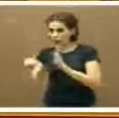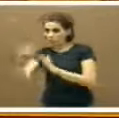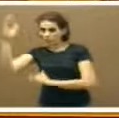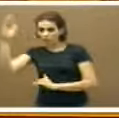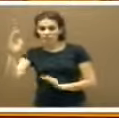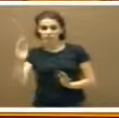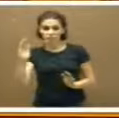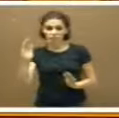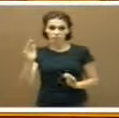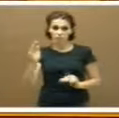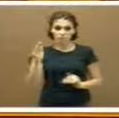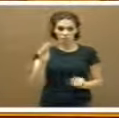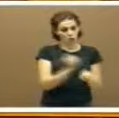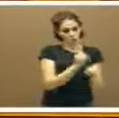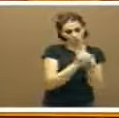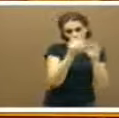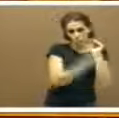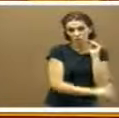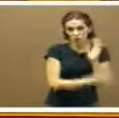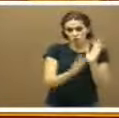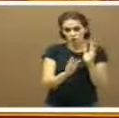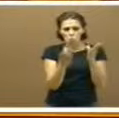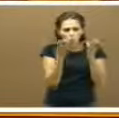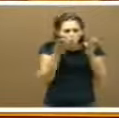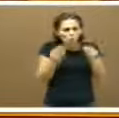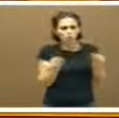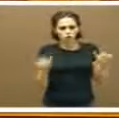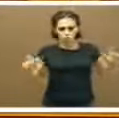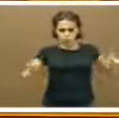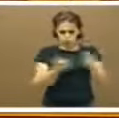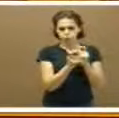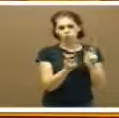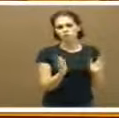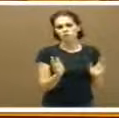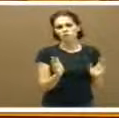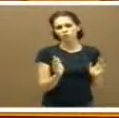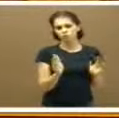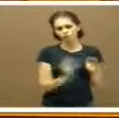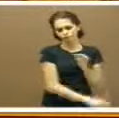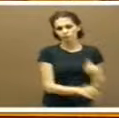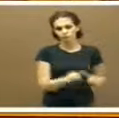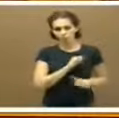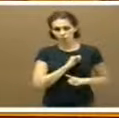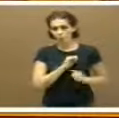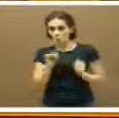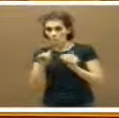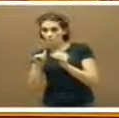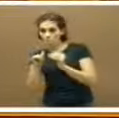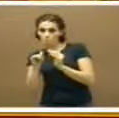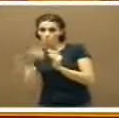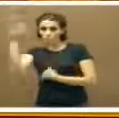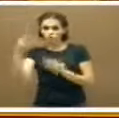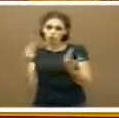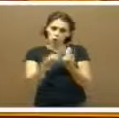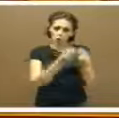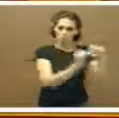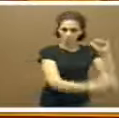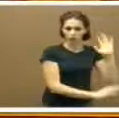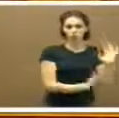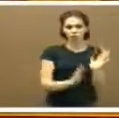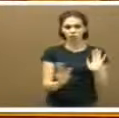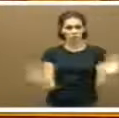mucho menos empleo. Mucho menos empleo, señor consejero. Este es el verdadero más con menos de la Extremadura real y de su Gobierno.